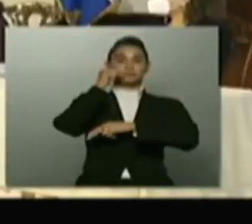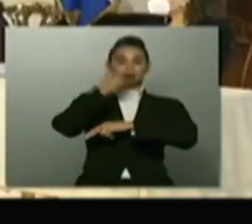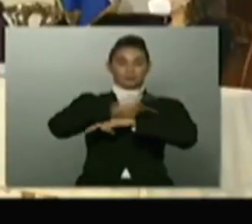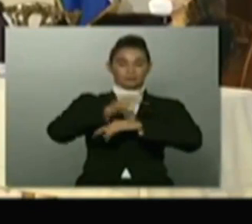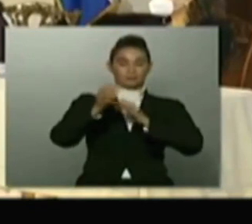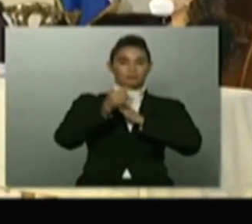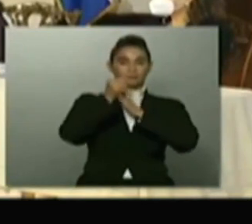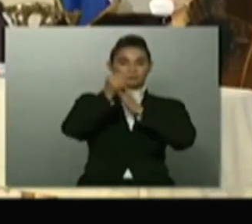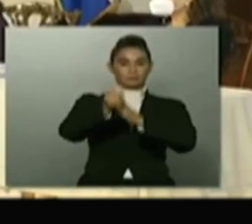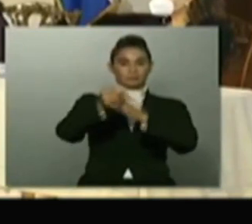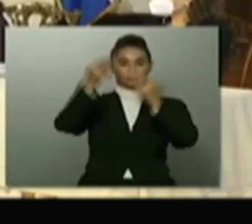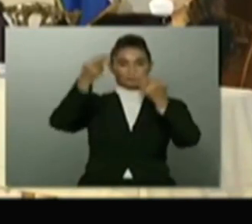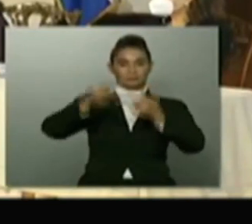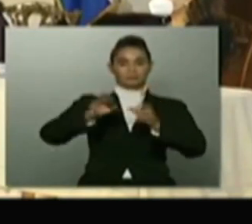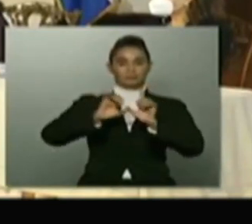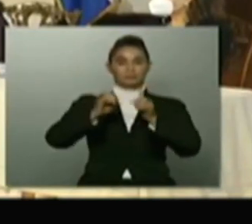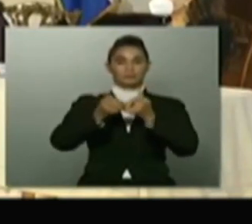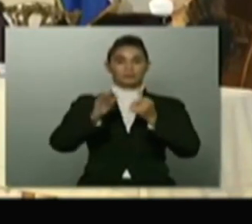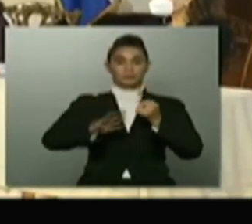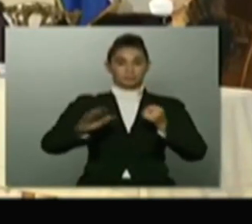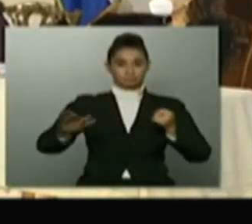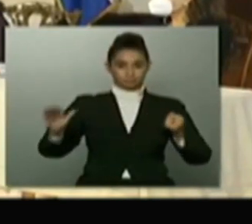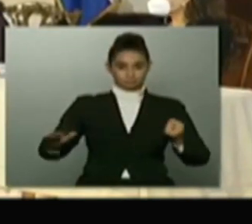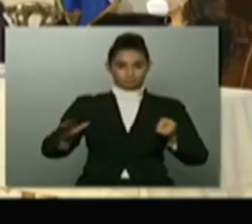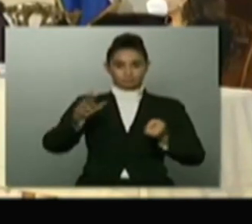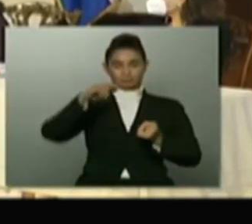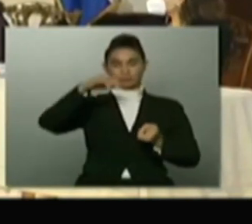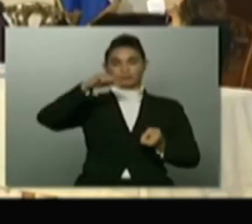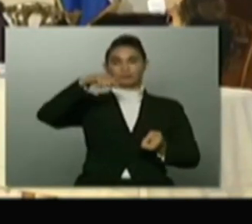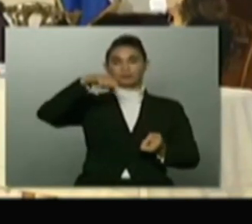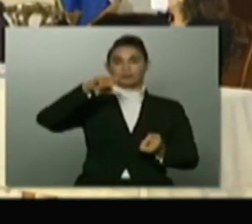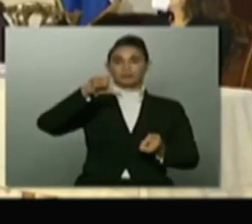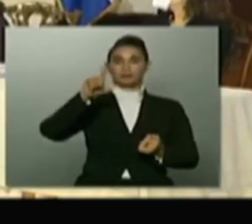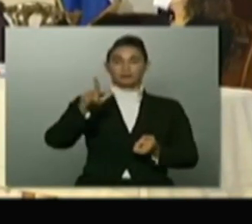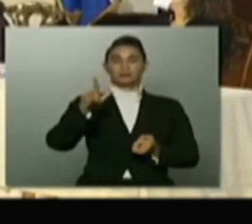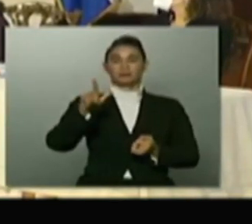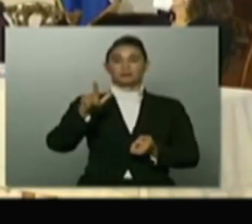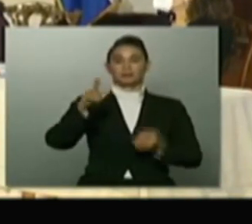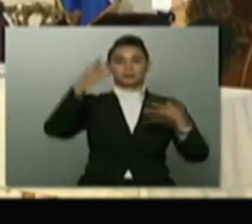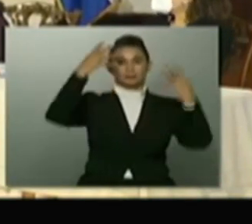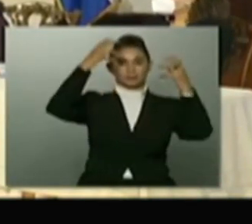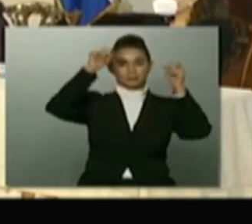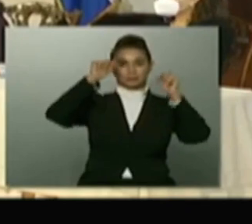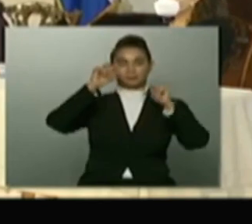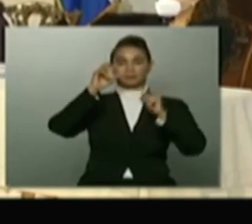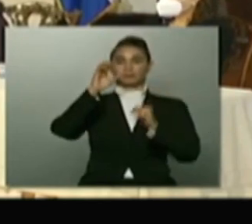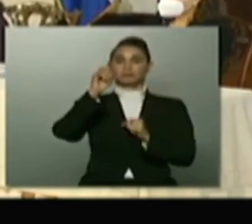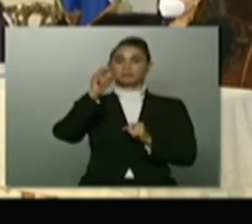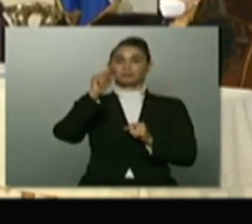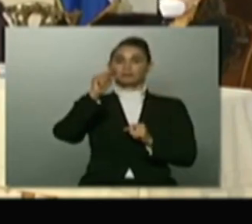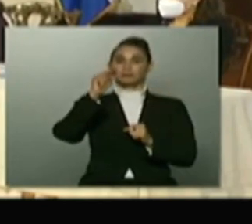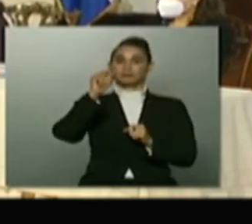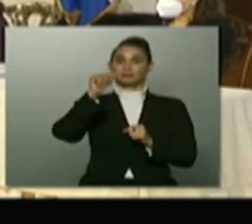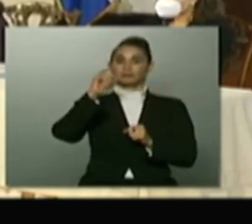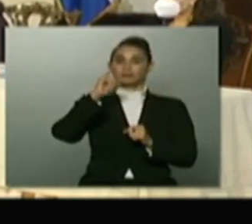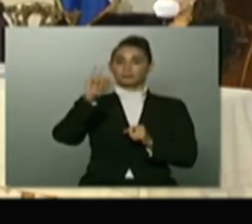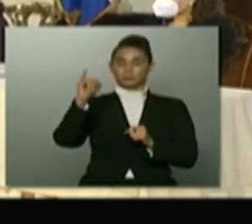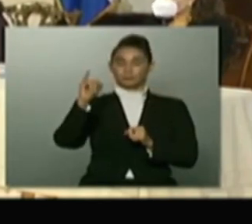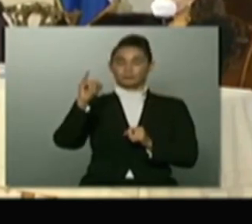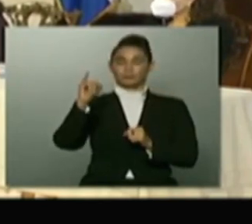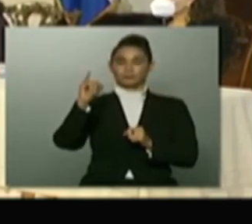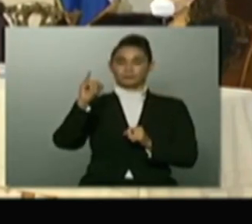preside honoríficamente la vidente de niñez la que salvaje presidente de konami aranburu